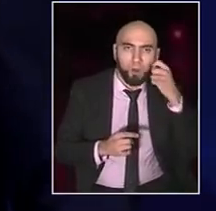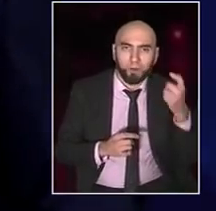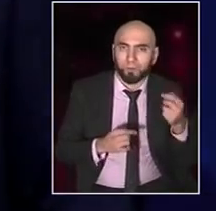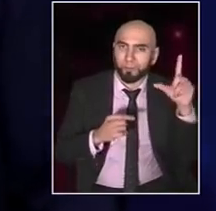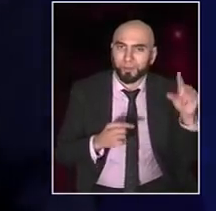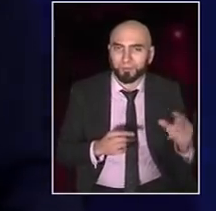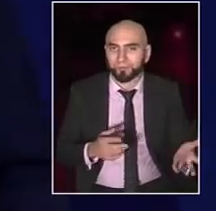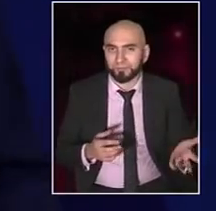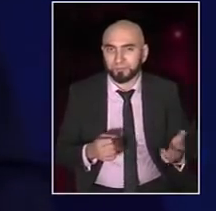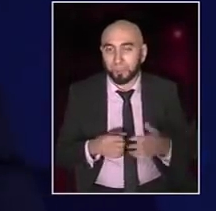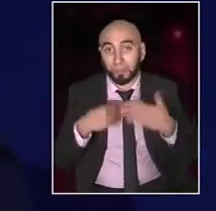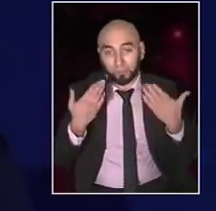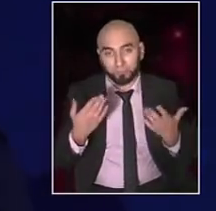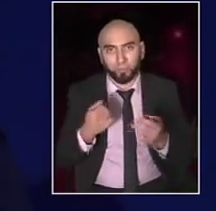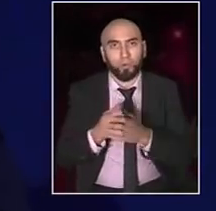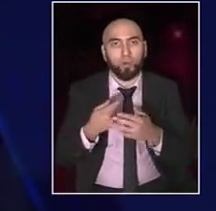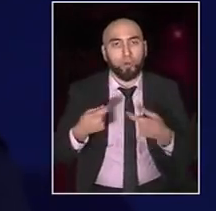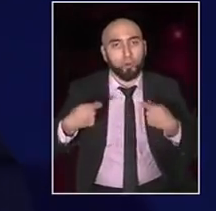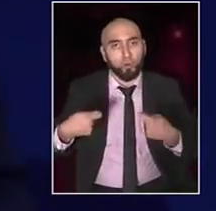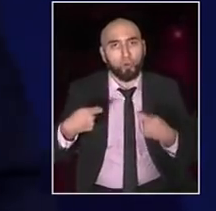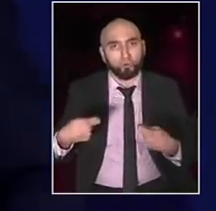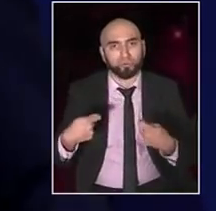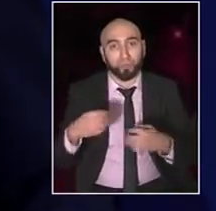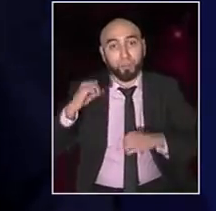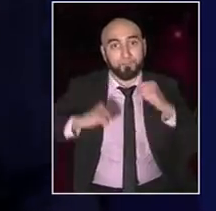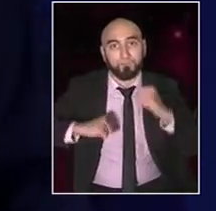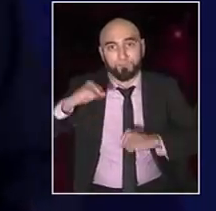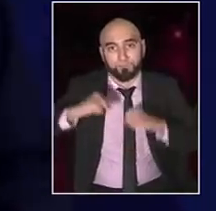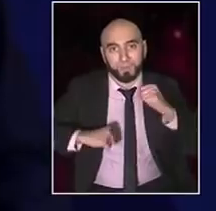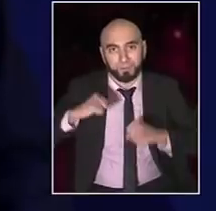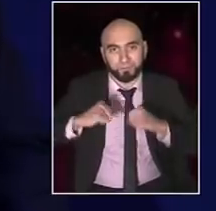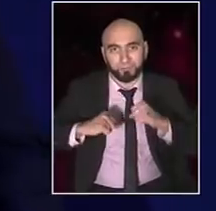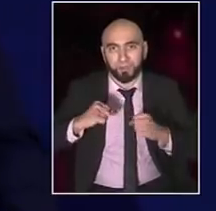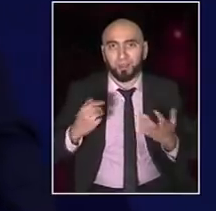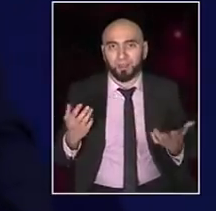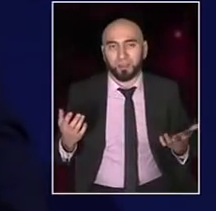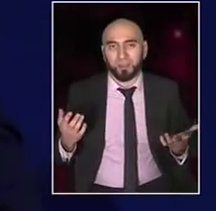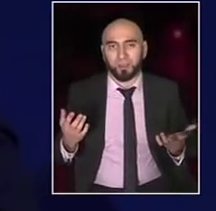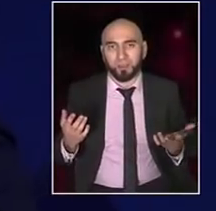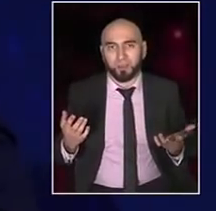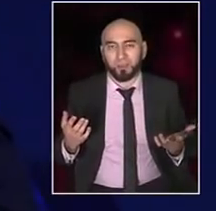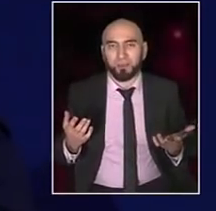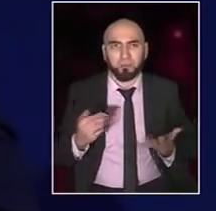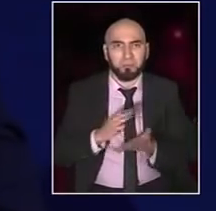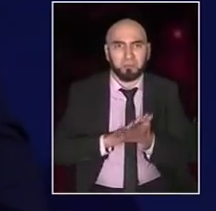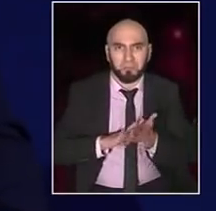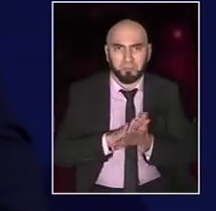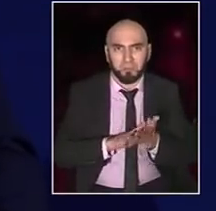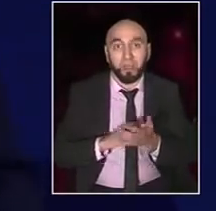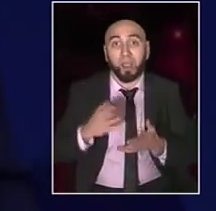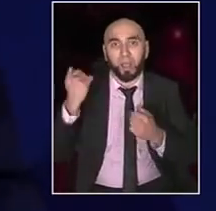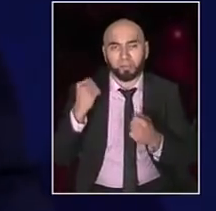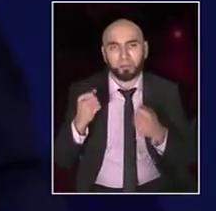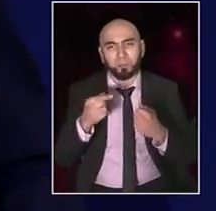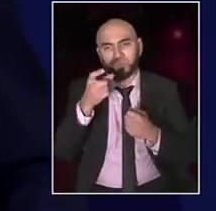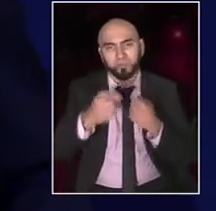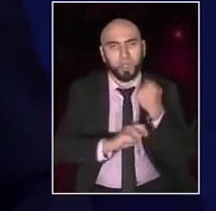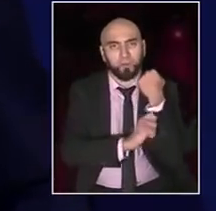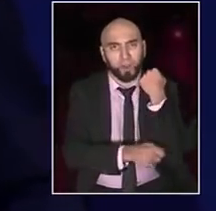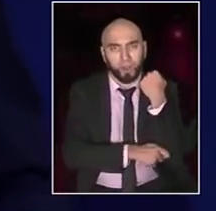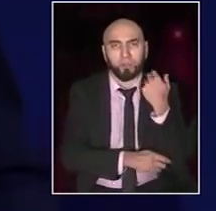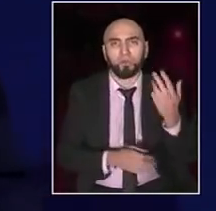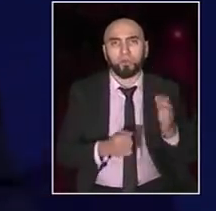antes tenía una empresa, y por lo que le valía la pena a una empresa en el siglo XX tener un abogado, un auditor, un trabajador,